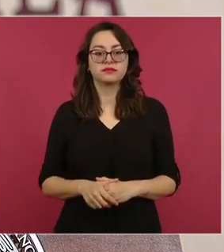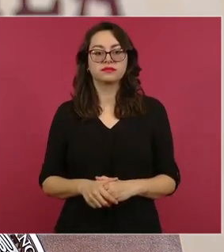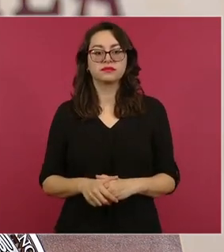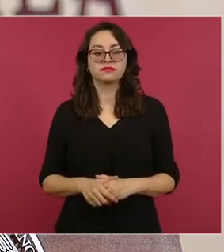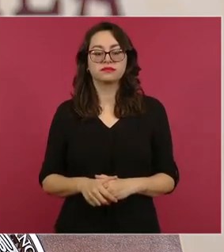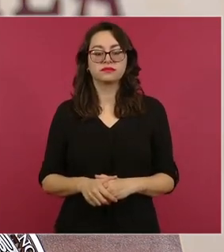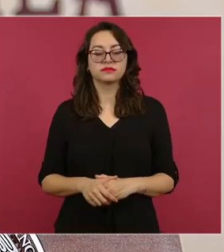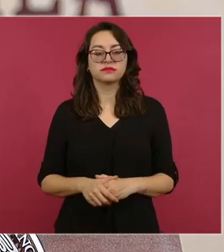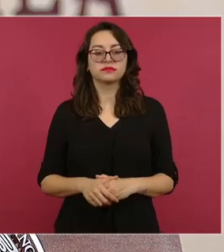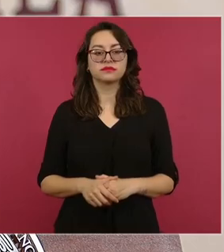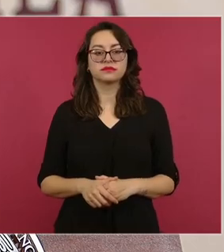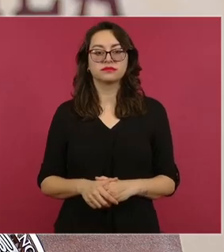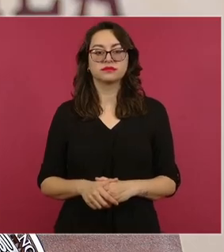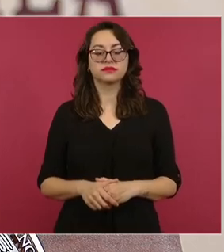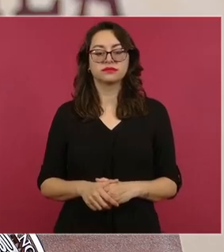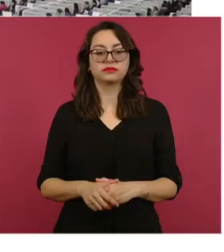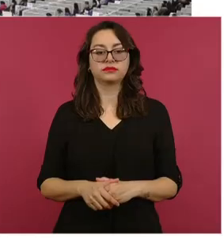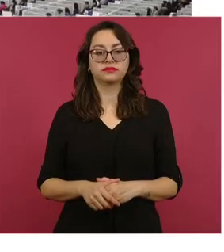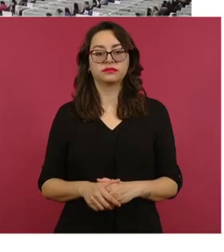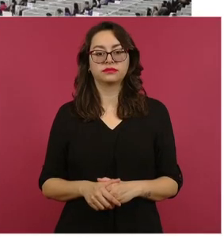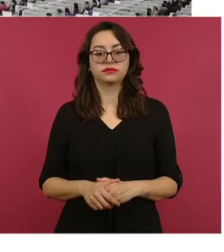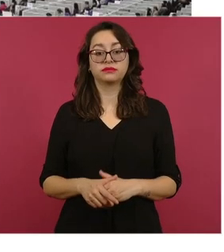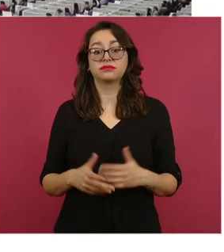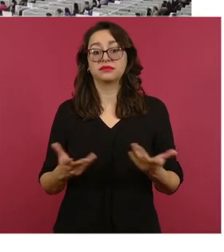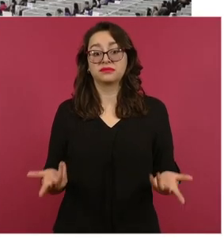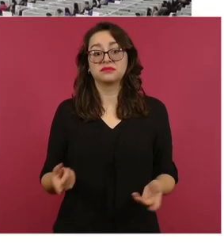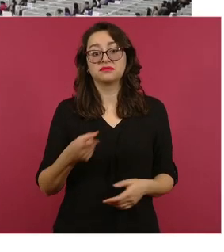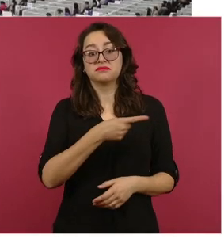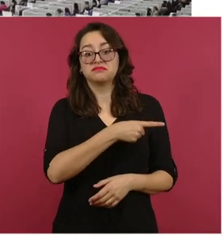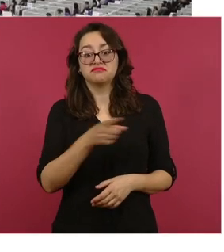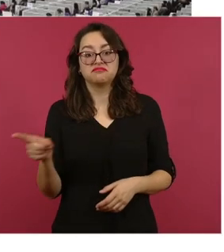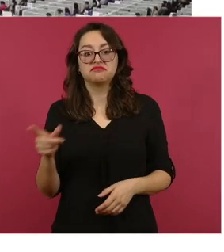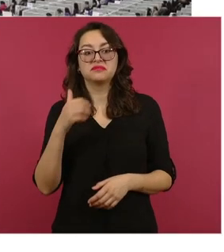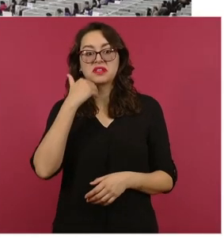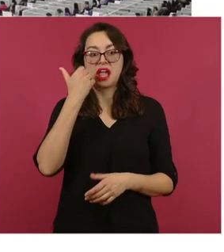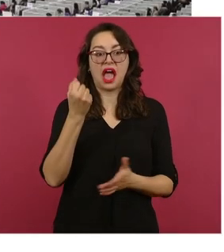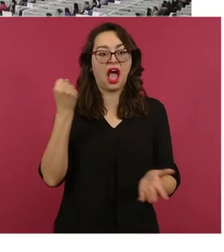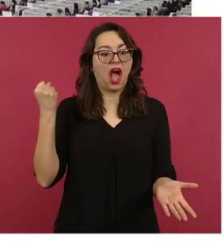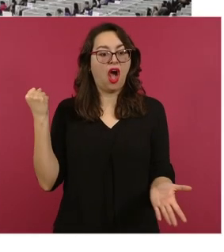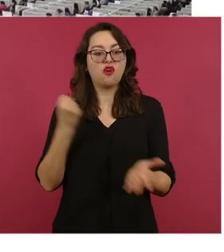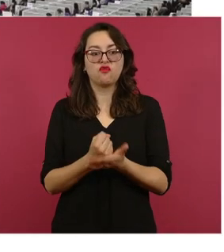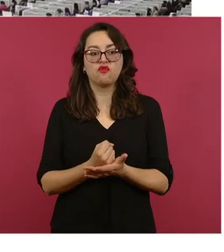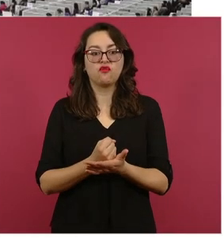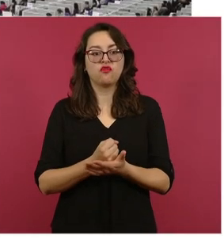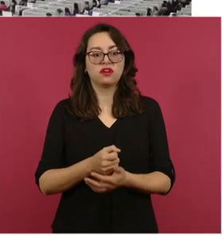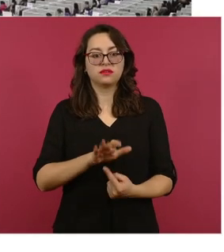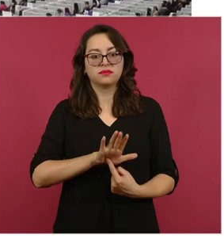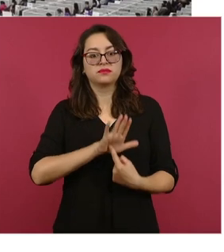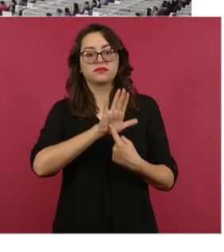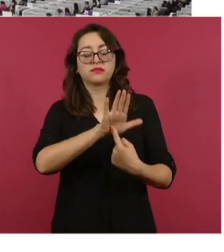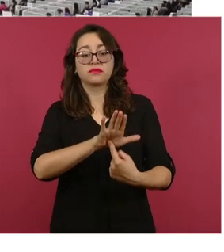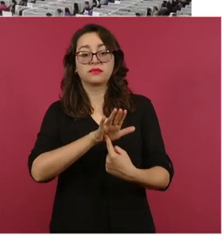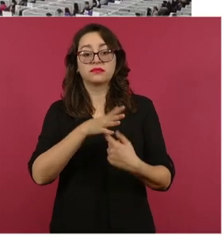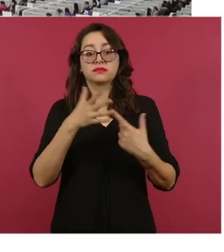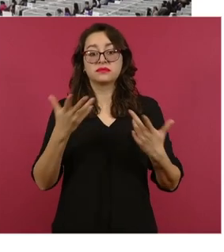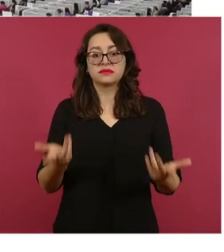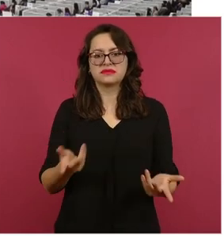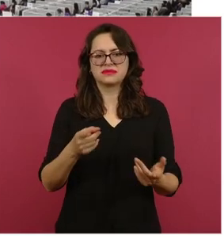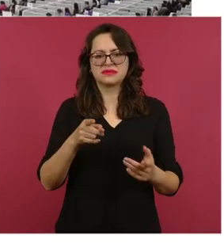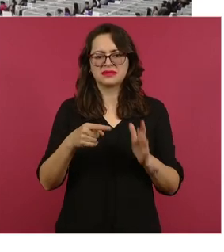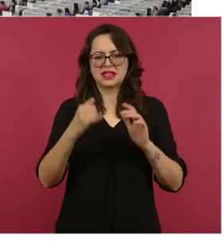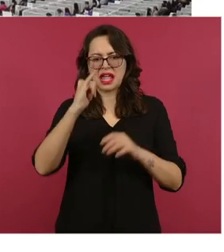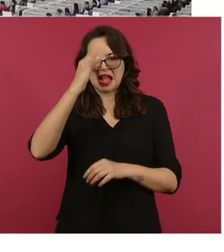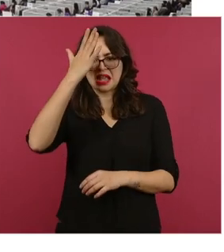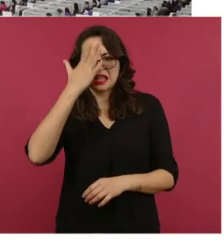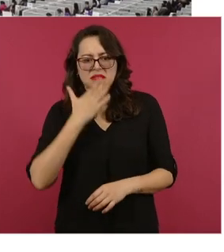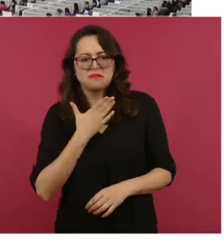hay que decir que ha habido una intensa campaña para intentar posicionar por redes sociales y también en WhatsApp la idea de que